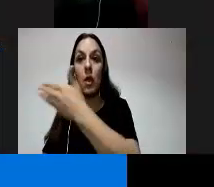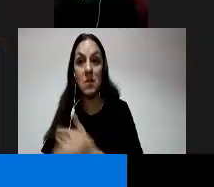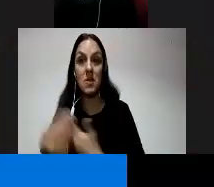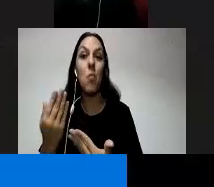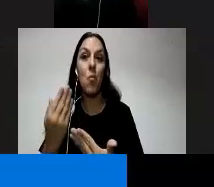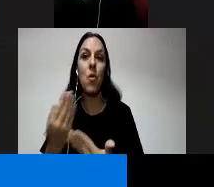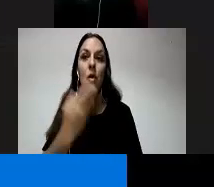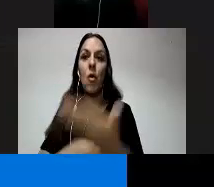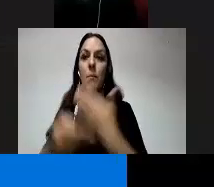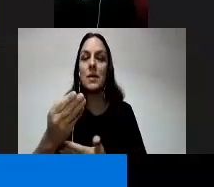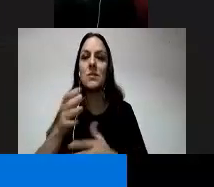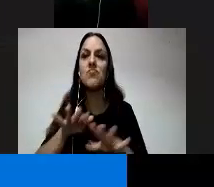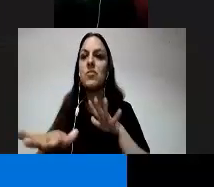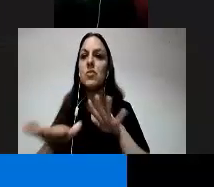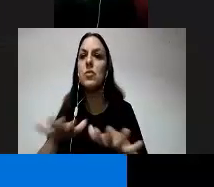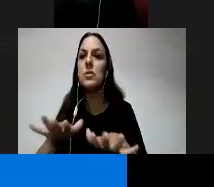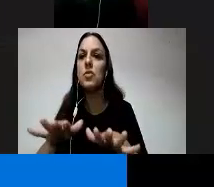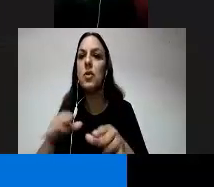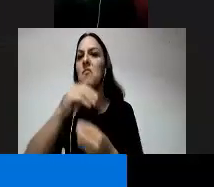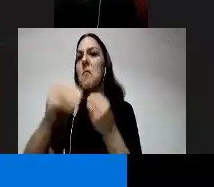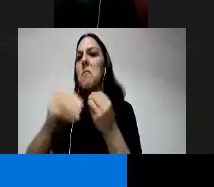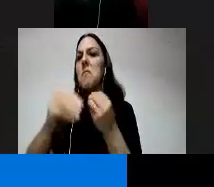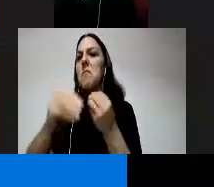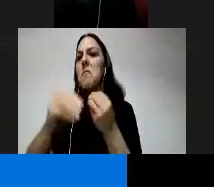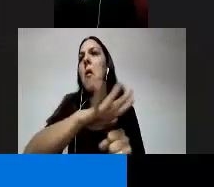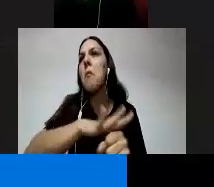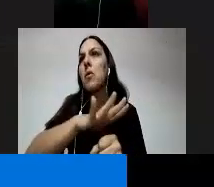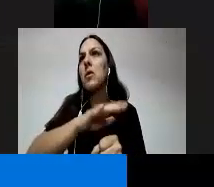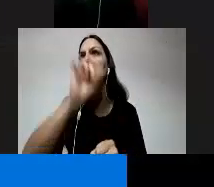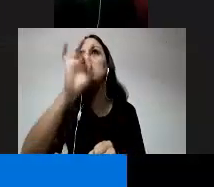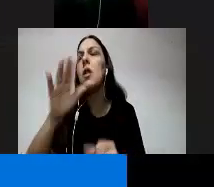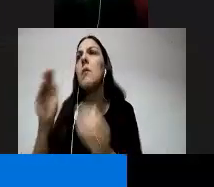o comunitarias en un lugar distinto al de su domicilio.